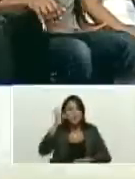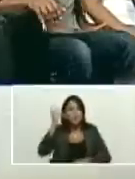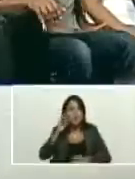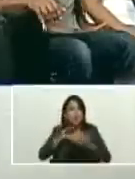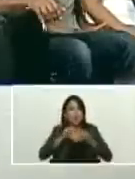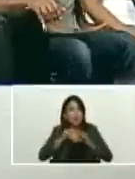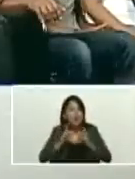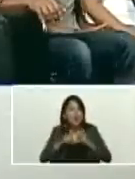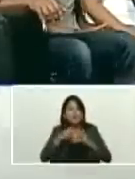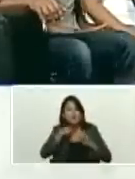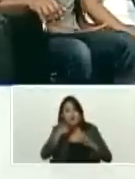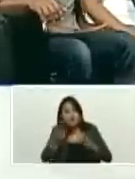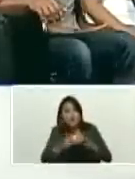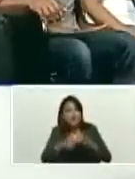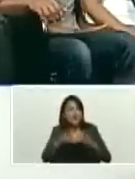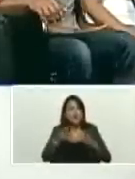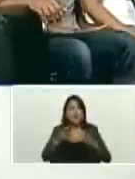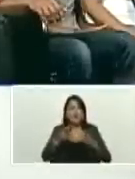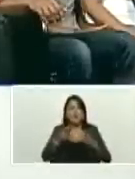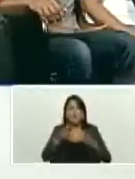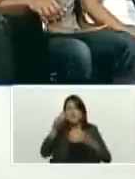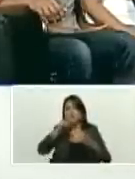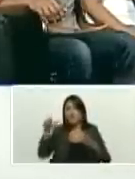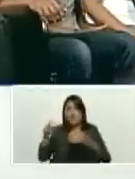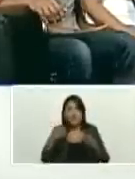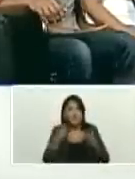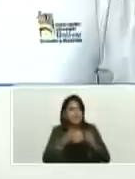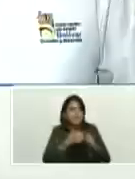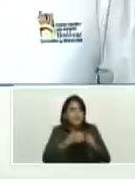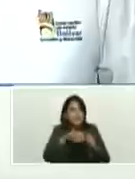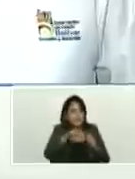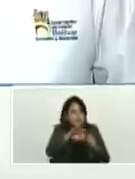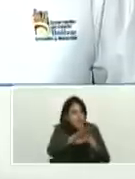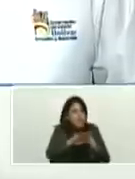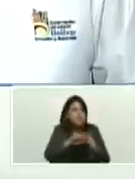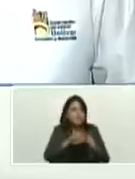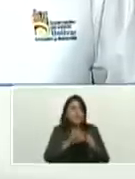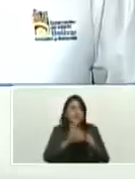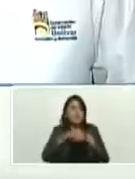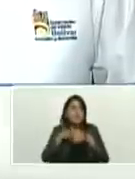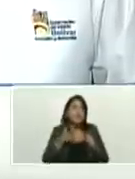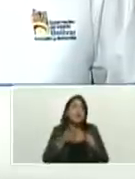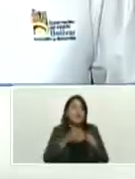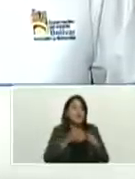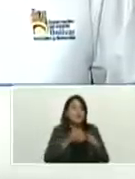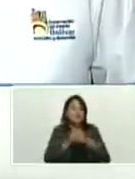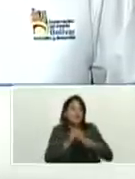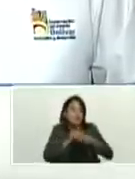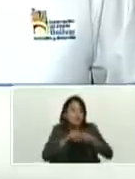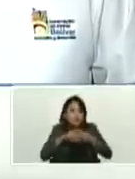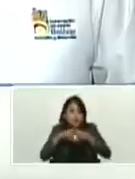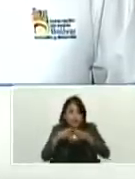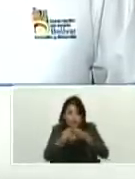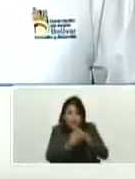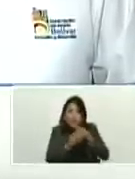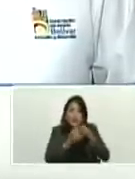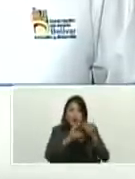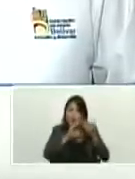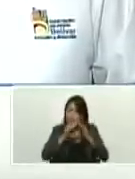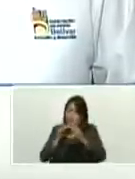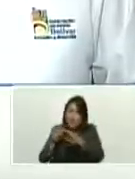hay que construir el poder de los vecinos, hay que construir poder comunitario, construirlo